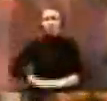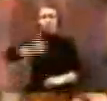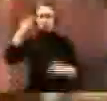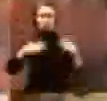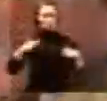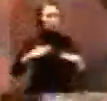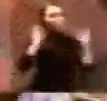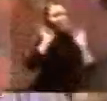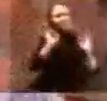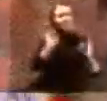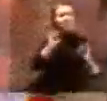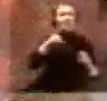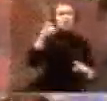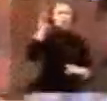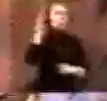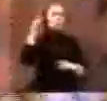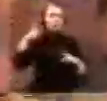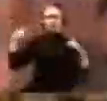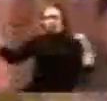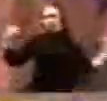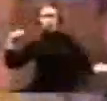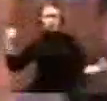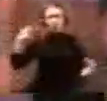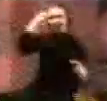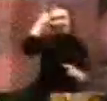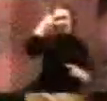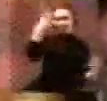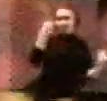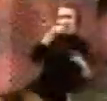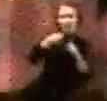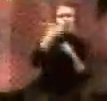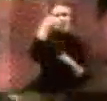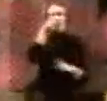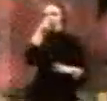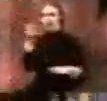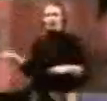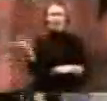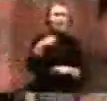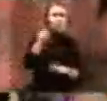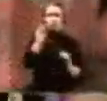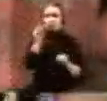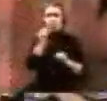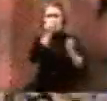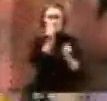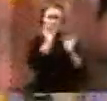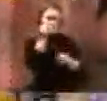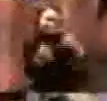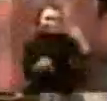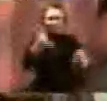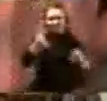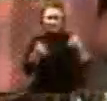traje, Lolita Pluma que tanto añoramos, el charlo y su caminar, pa'